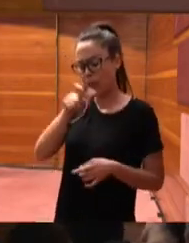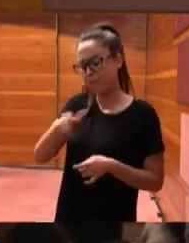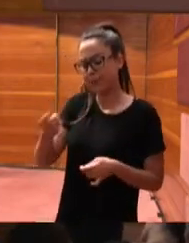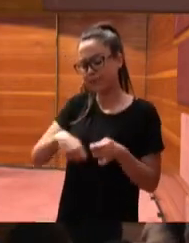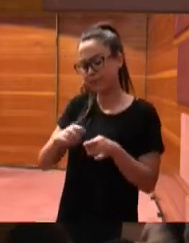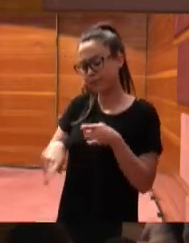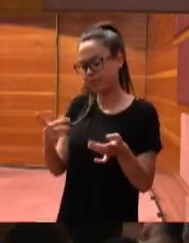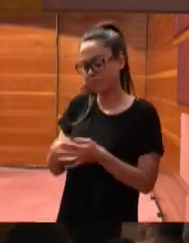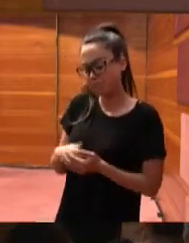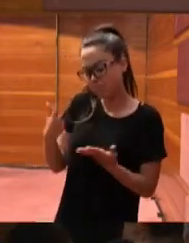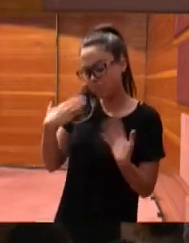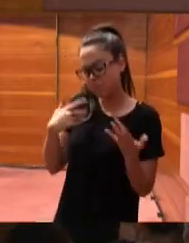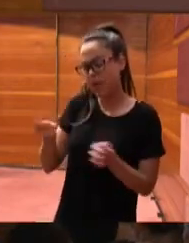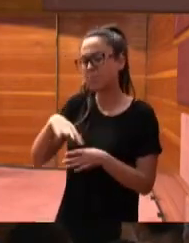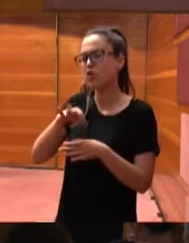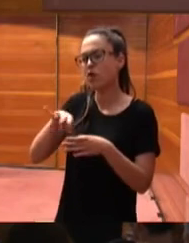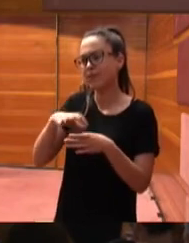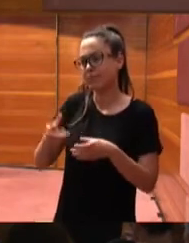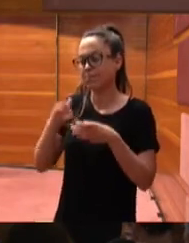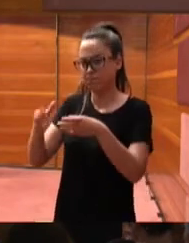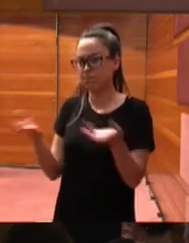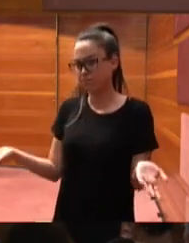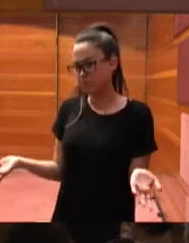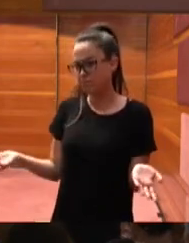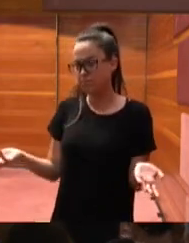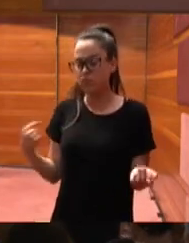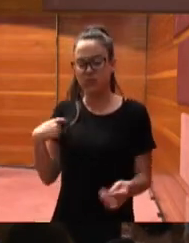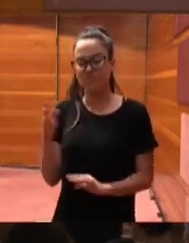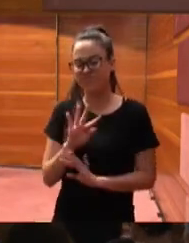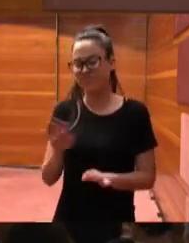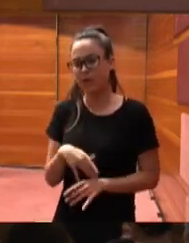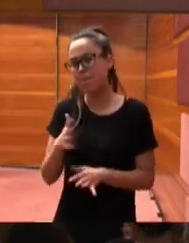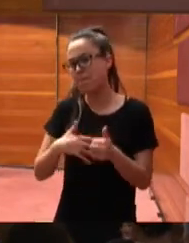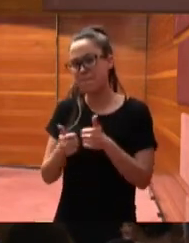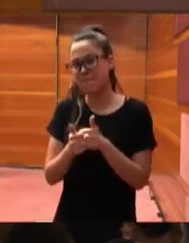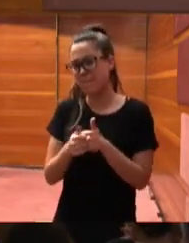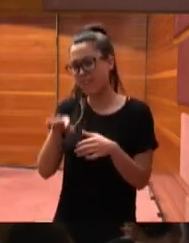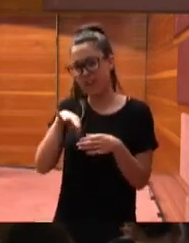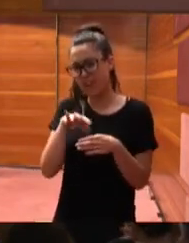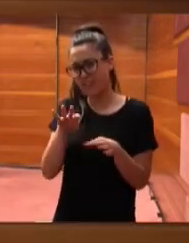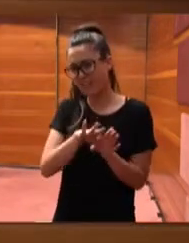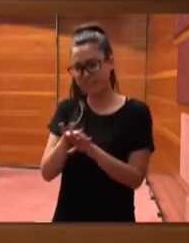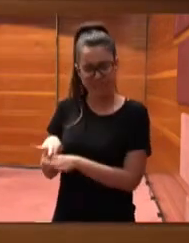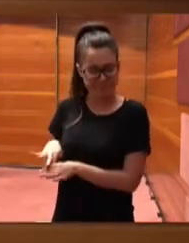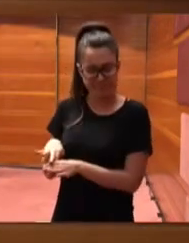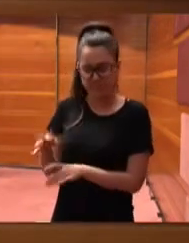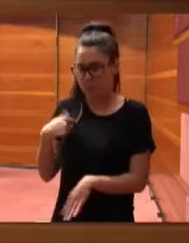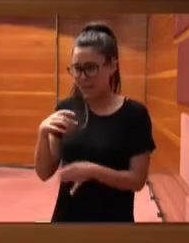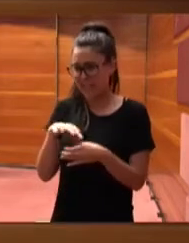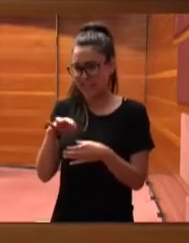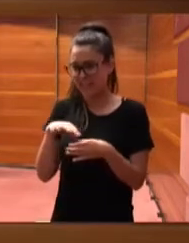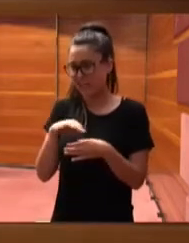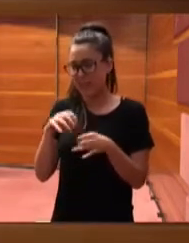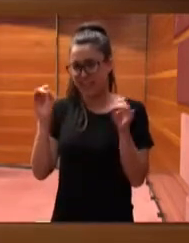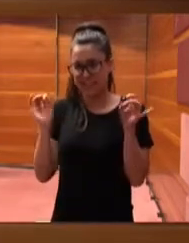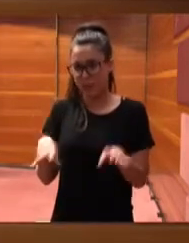dar café, porque es por la mañana. No, prefiero no tomar nada a tomar café. Para mí café es exactamente igual